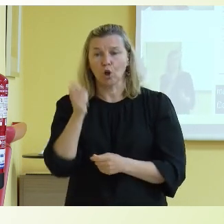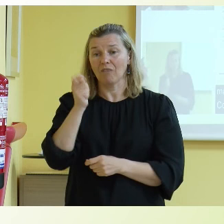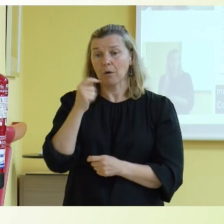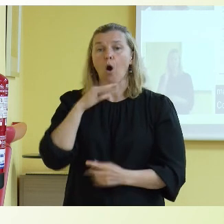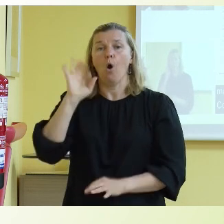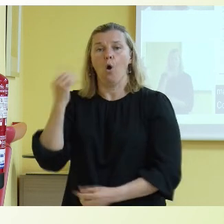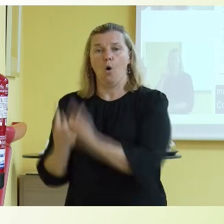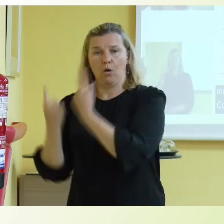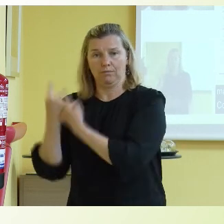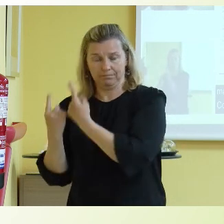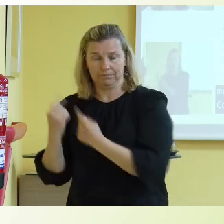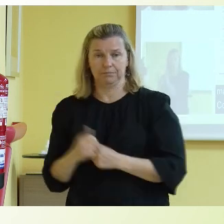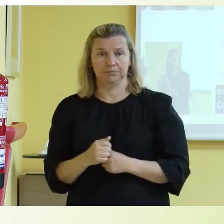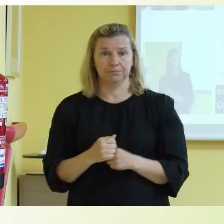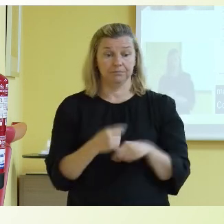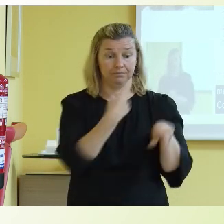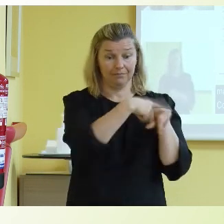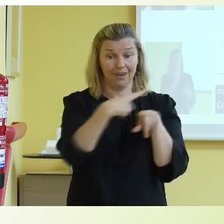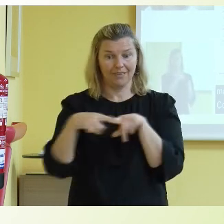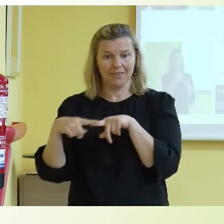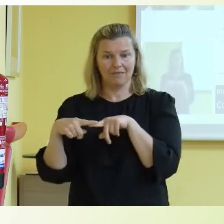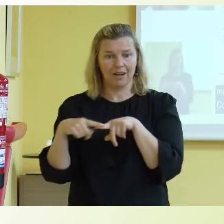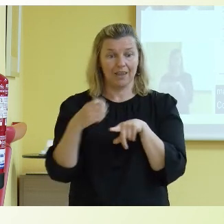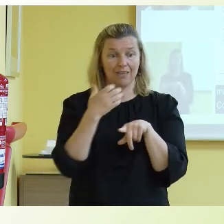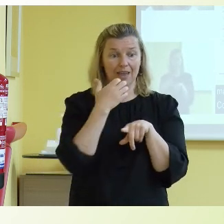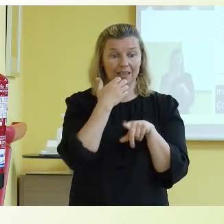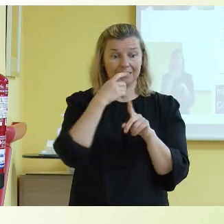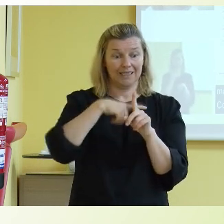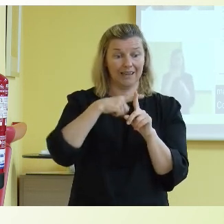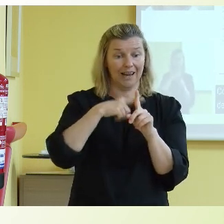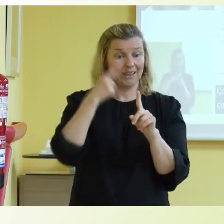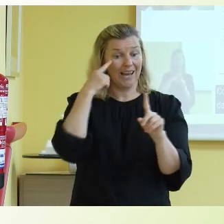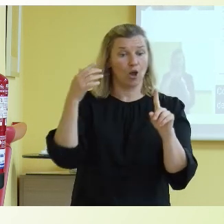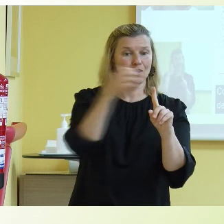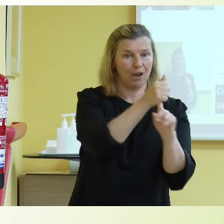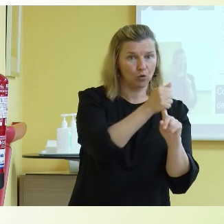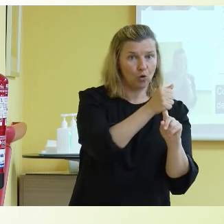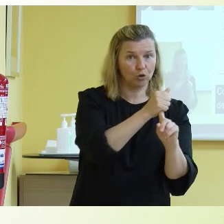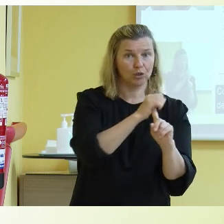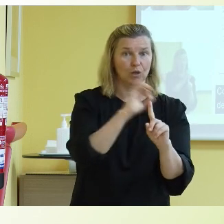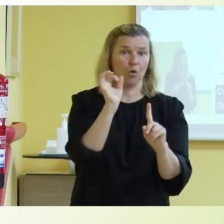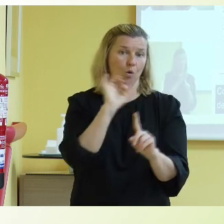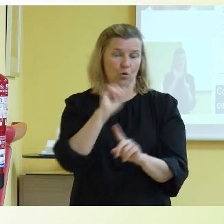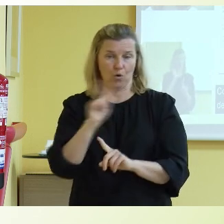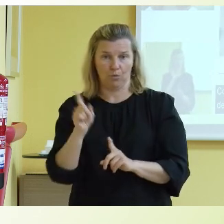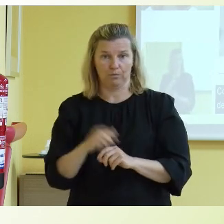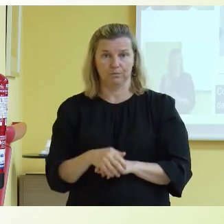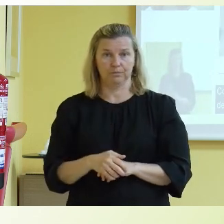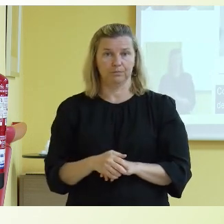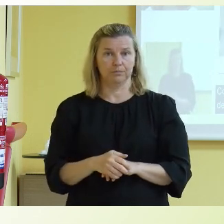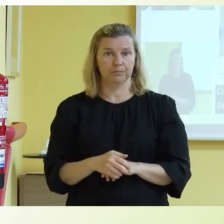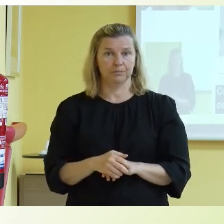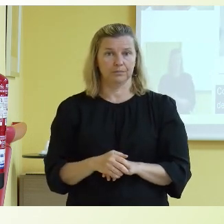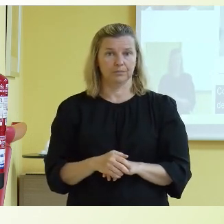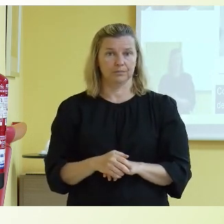ocasionales, diferenciando entre aquellas que son criterio de diagnóstico o de exclusión.